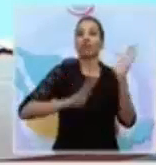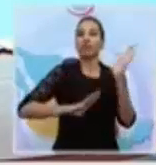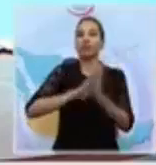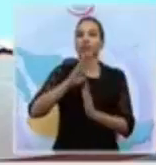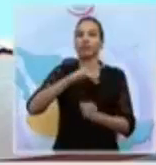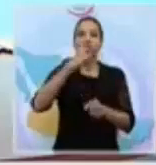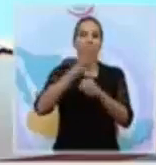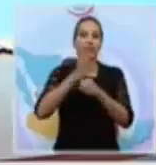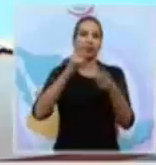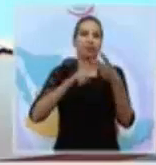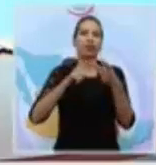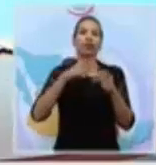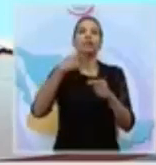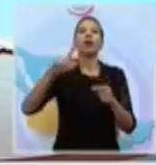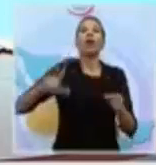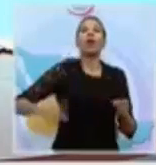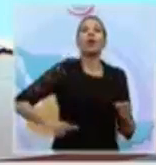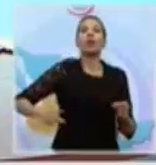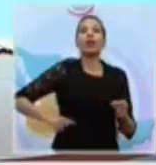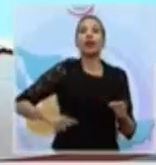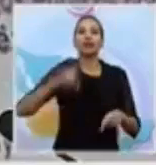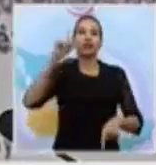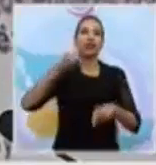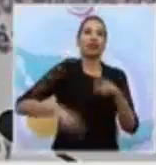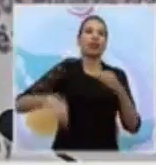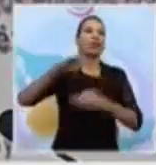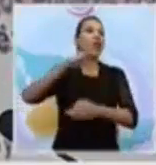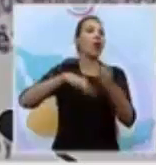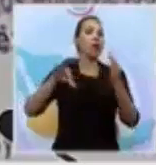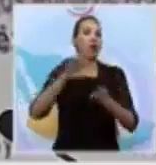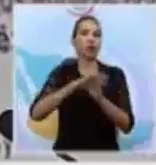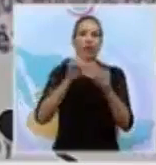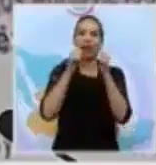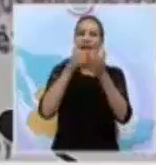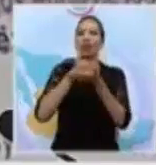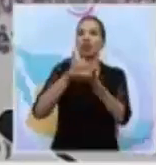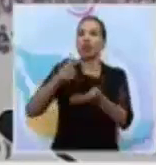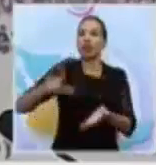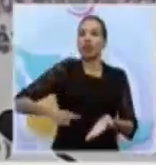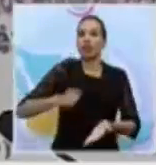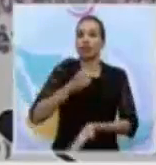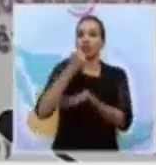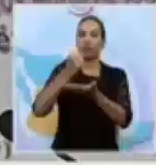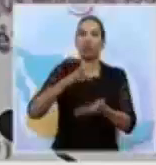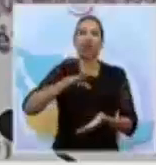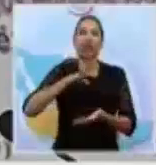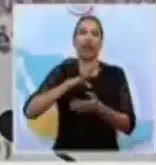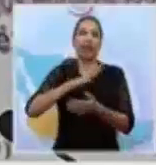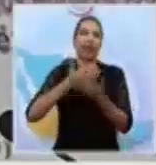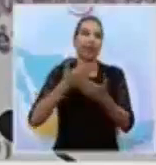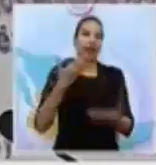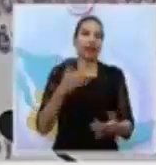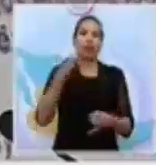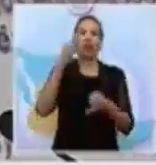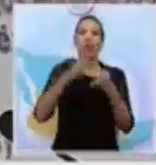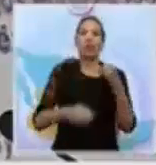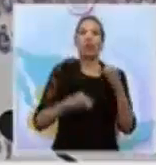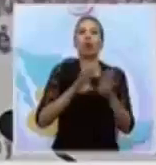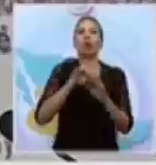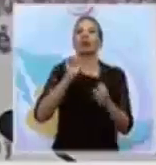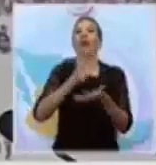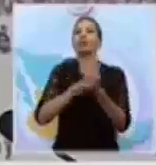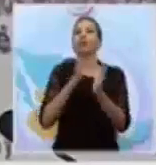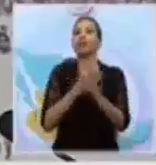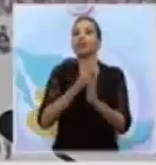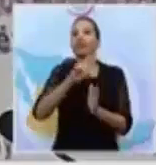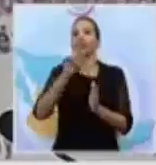segundo lugar, en dicho gobierno se eliminaron todos los subsidios generalizados que quedaban. El último fue el de la tortilla y